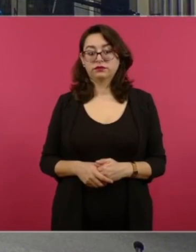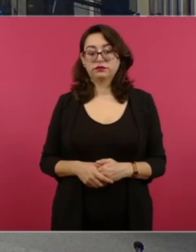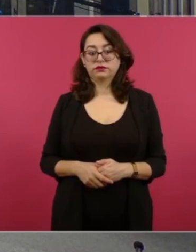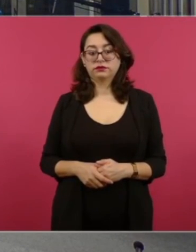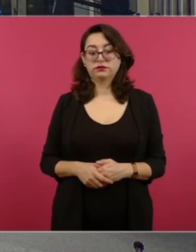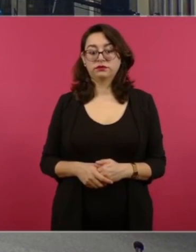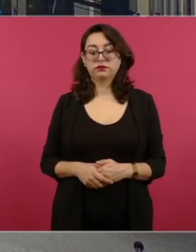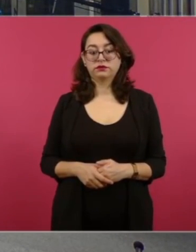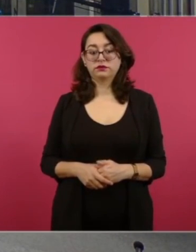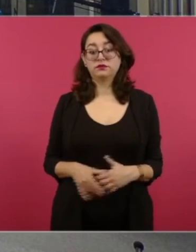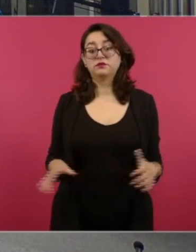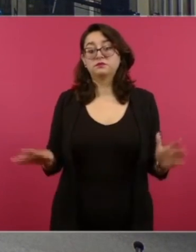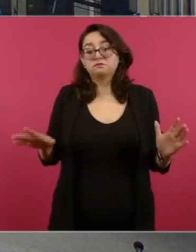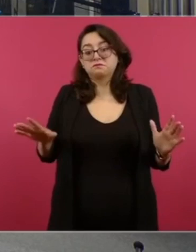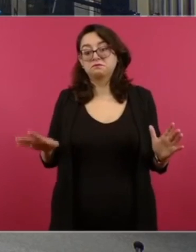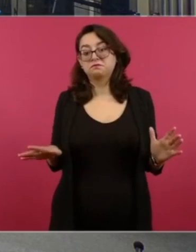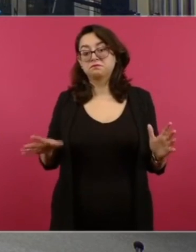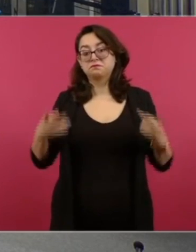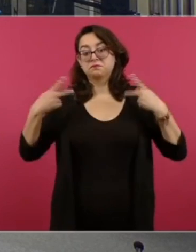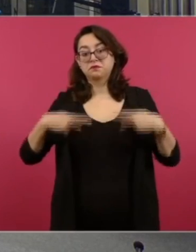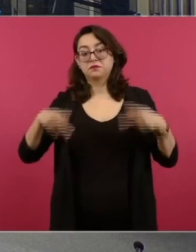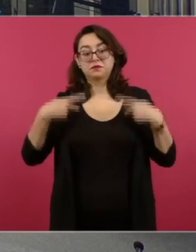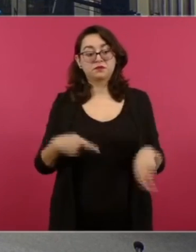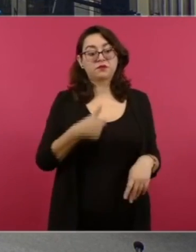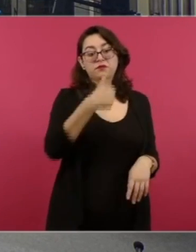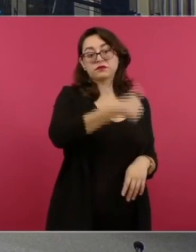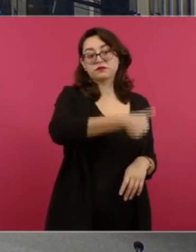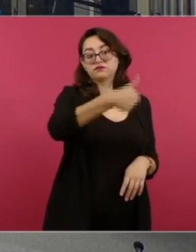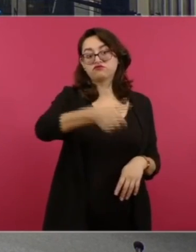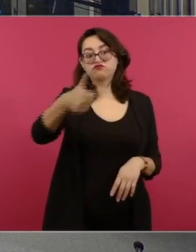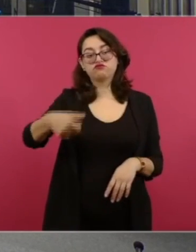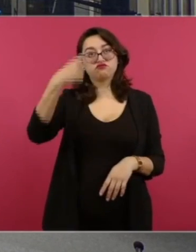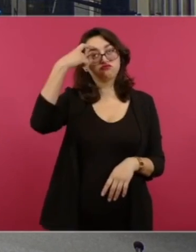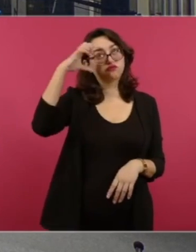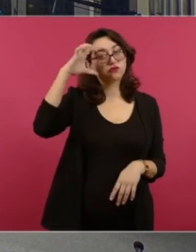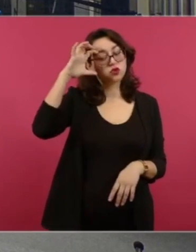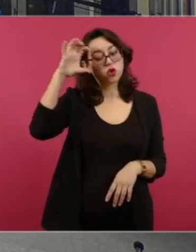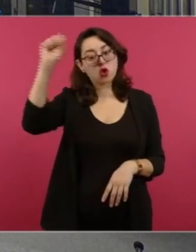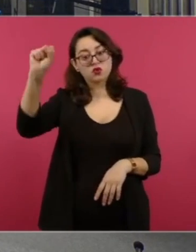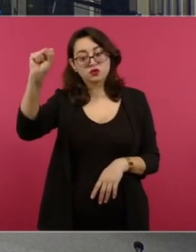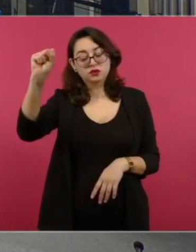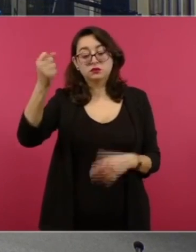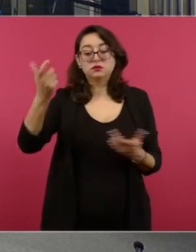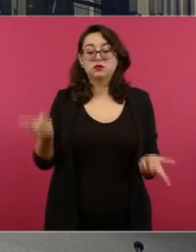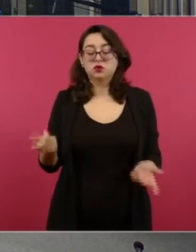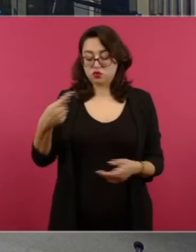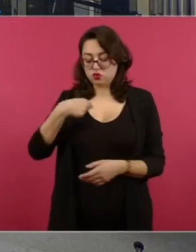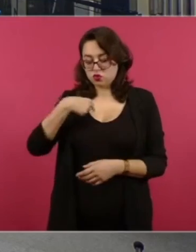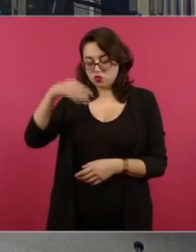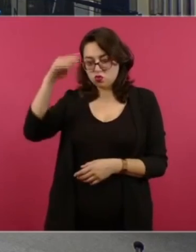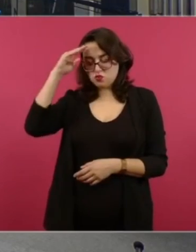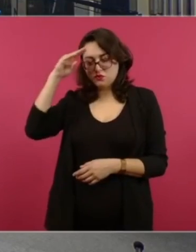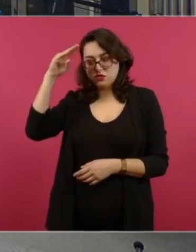tiene su propia concepción. Yo sostengo que los seres humanos